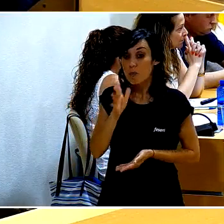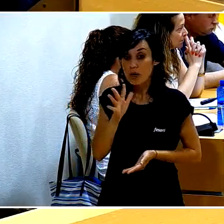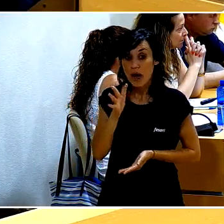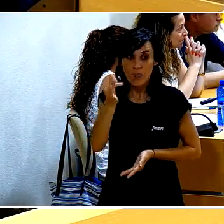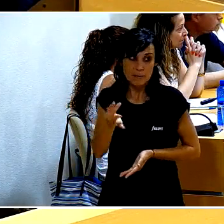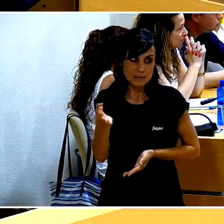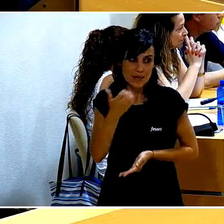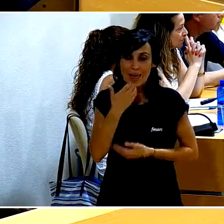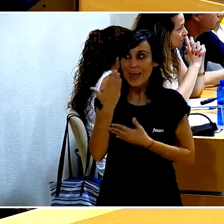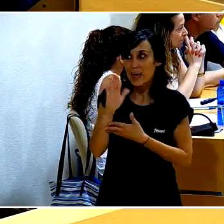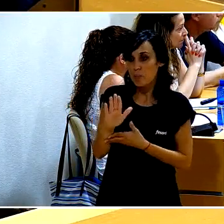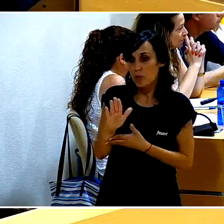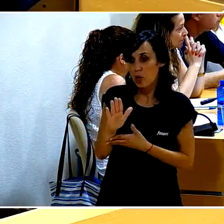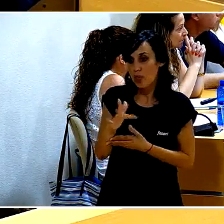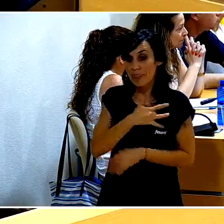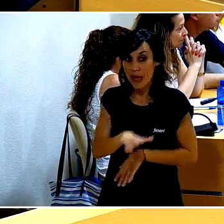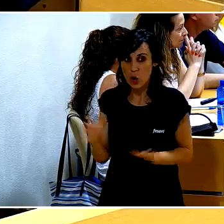de intransigentes,